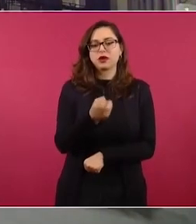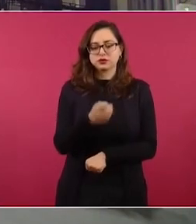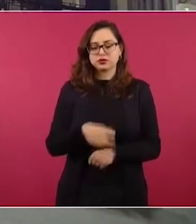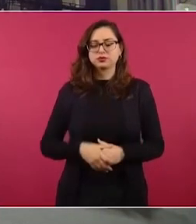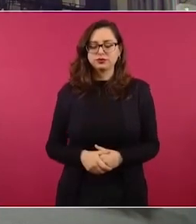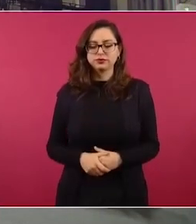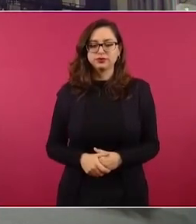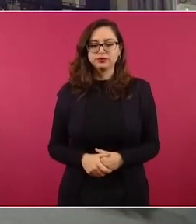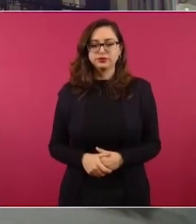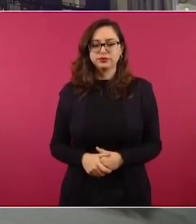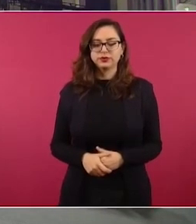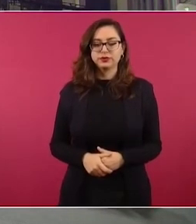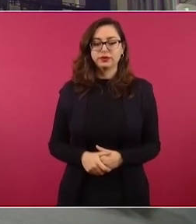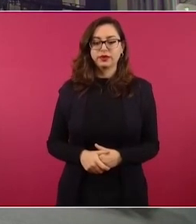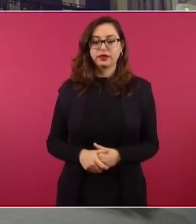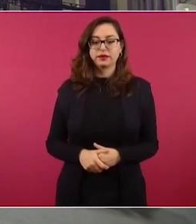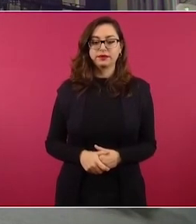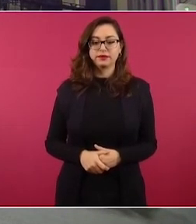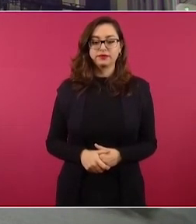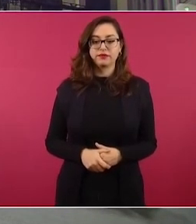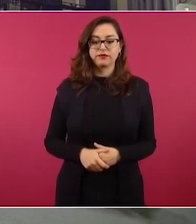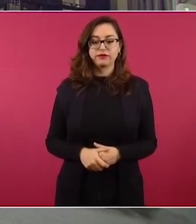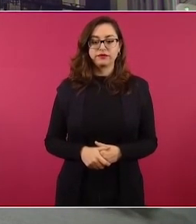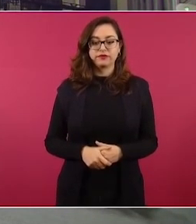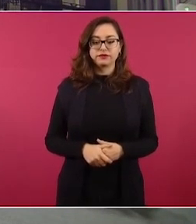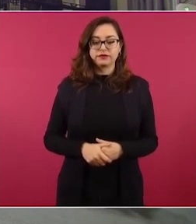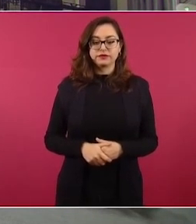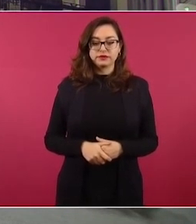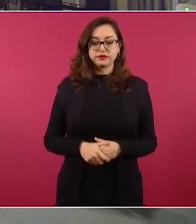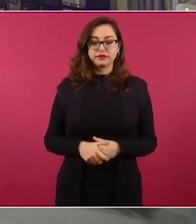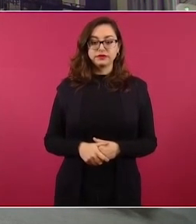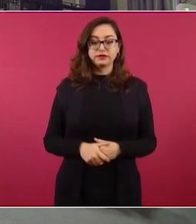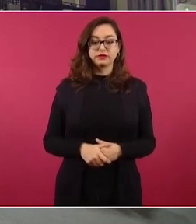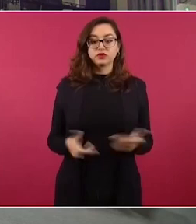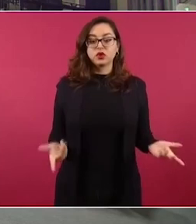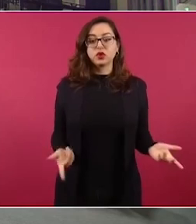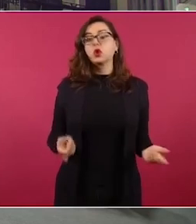enfrentando. Y ya que por no último, presidente. Metan